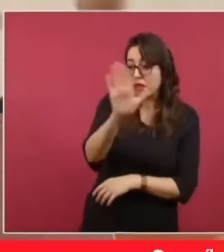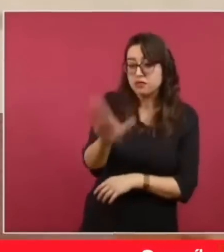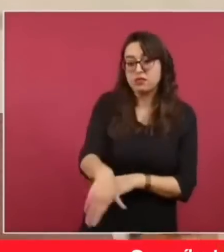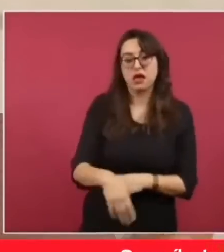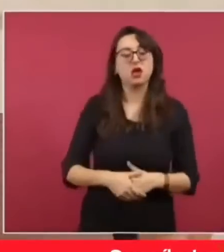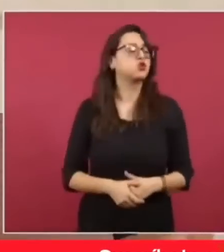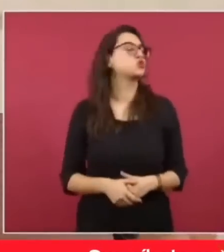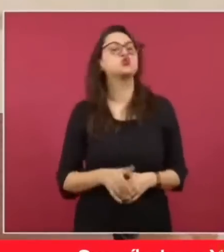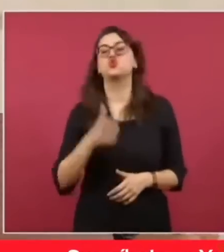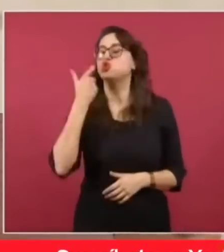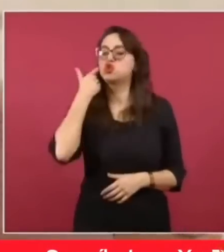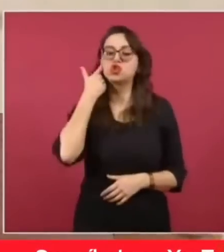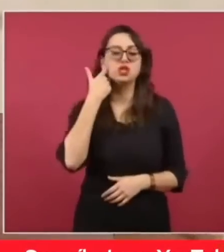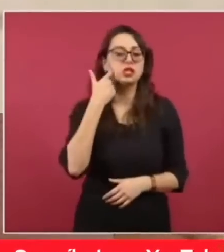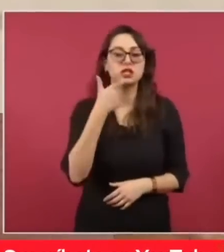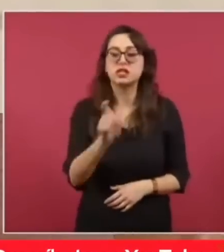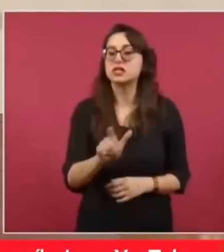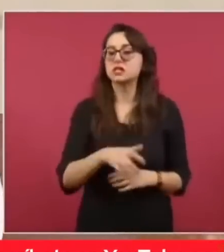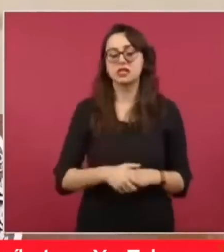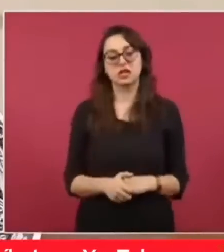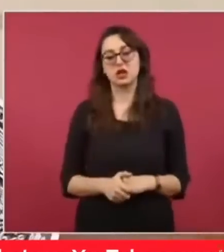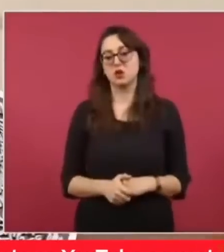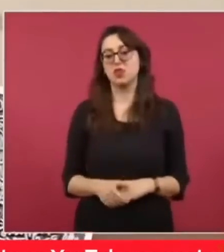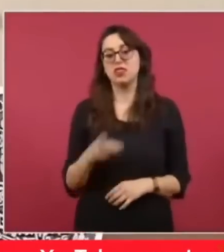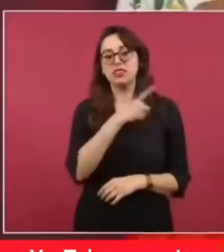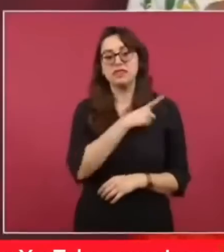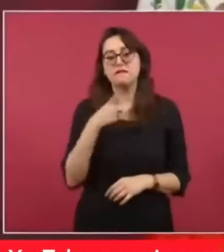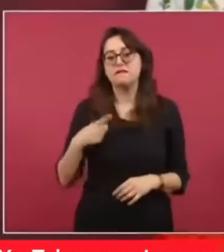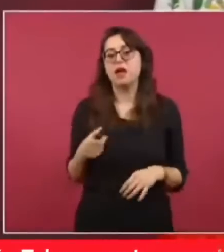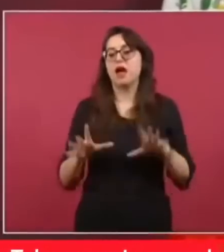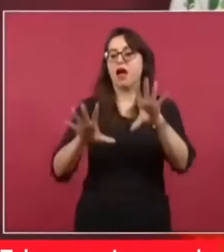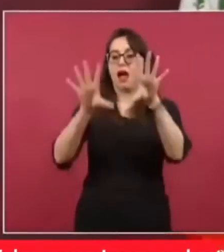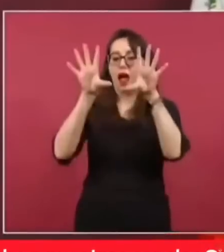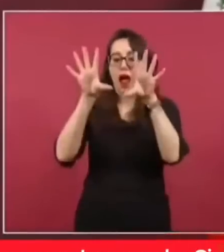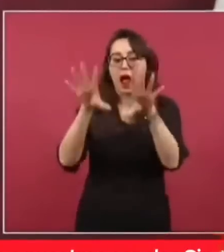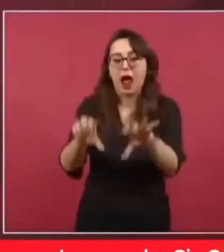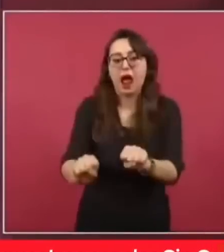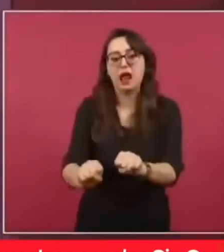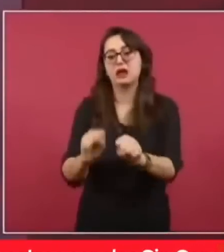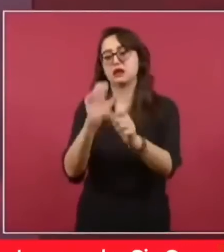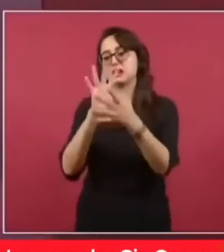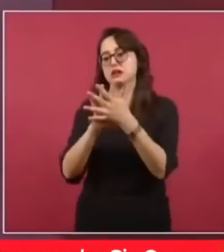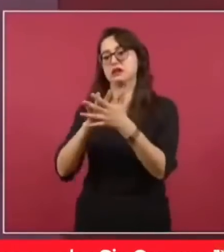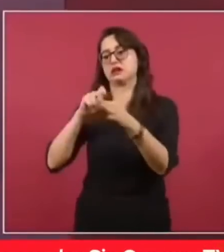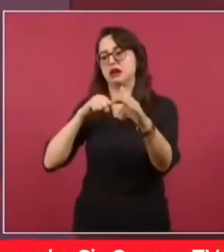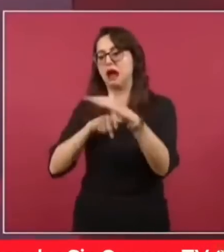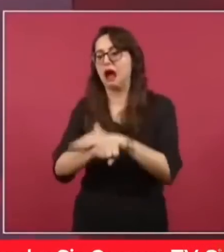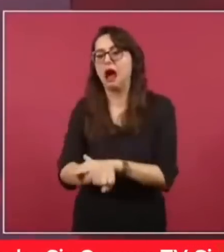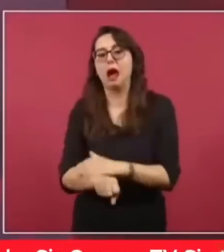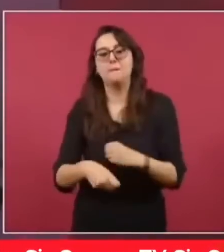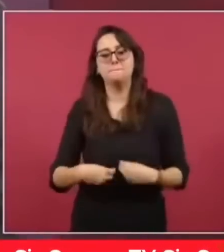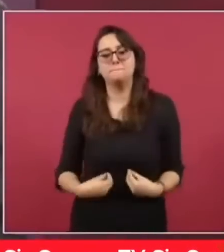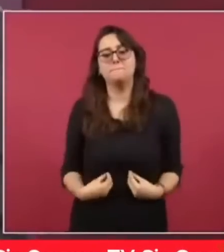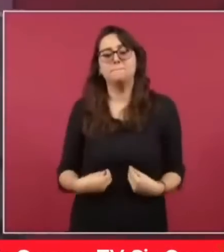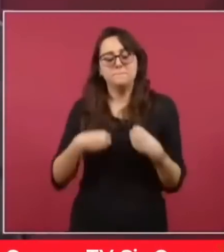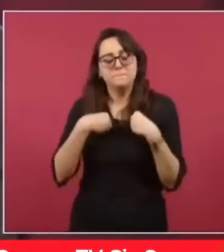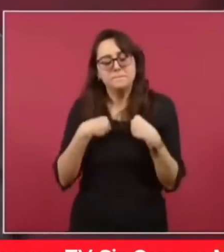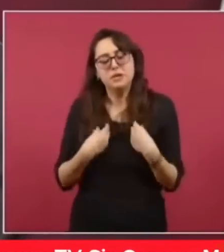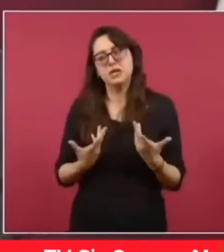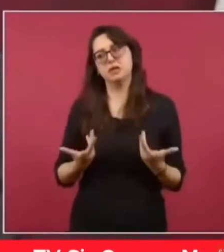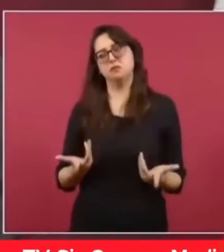Ellos querían pues que se detuviera con vida, ¿no?, al